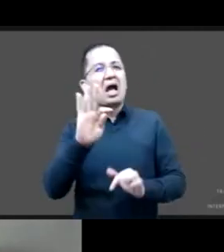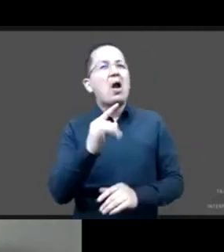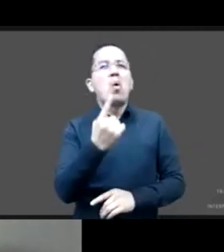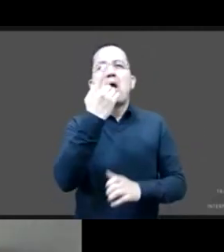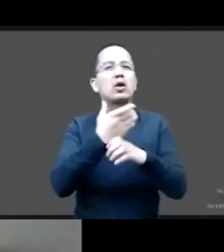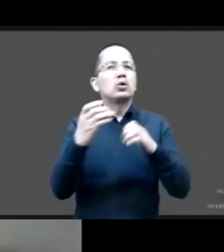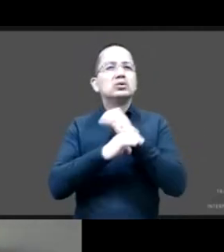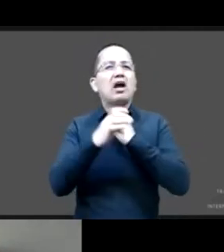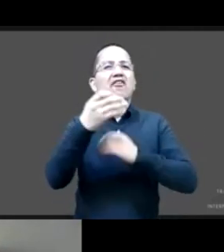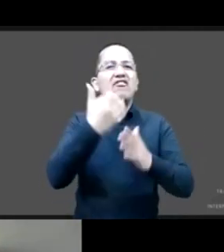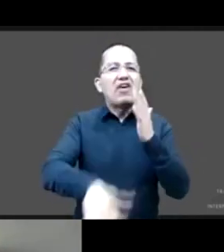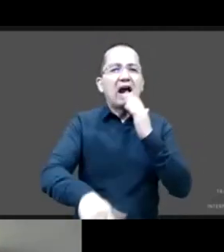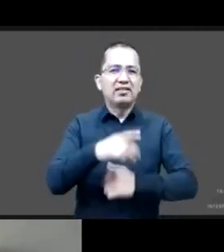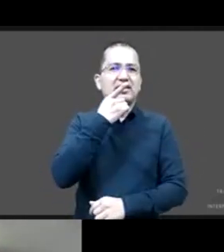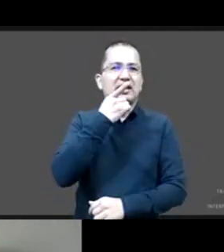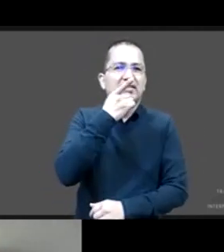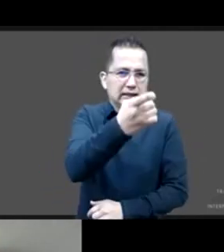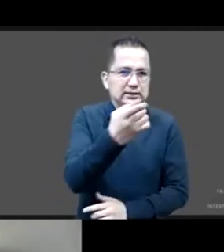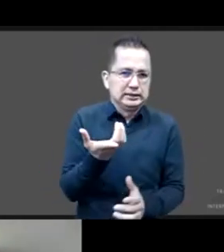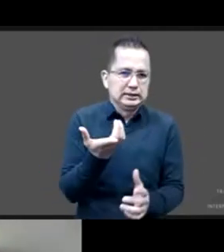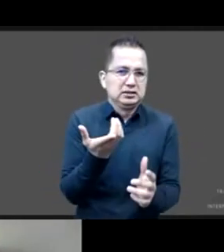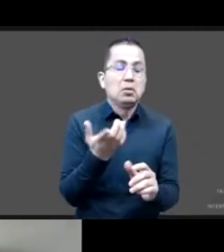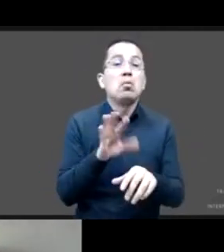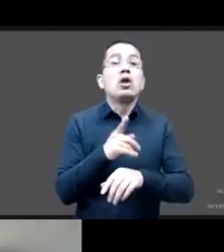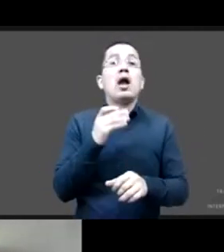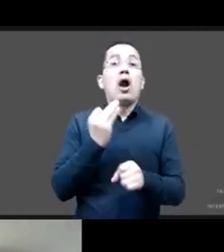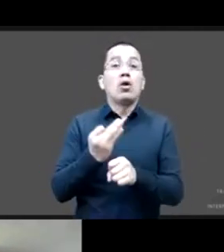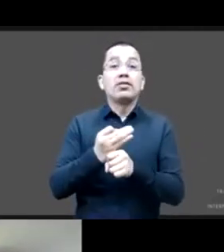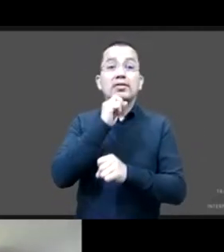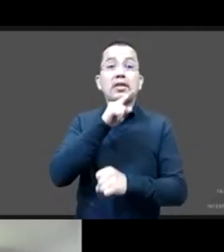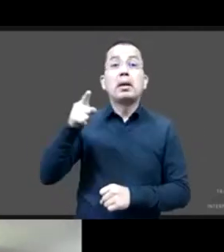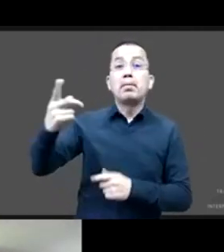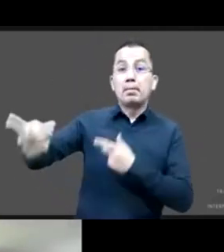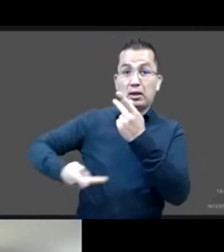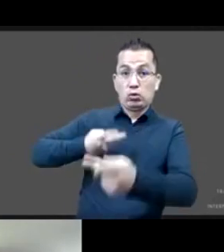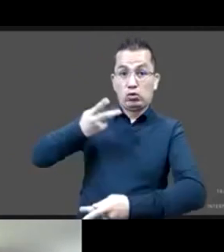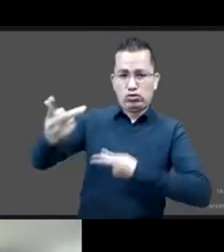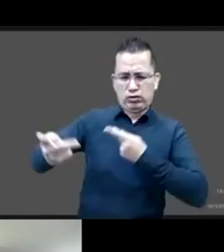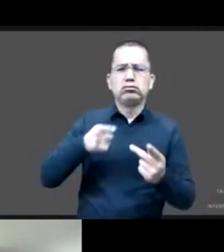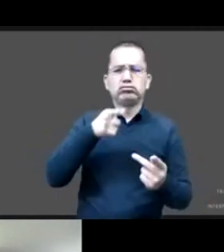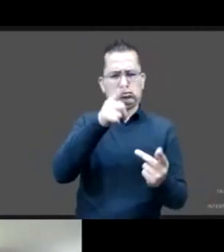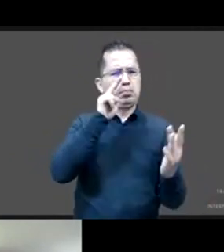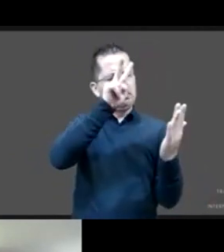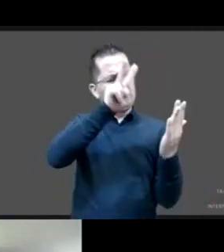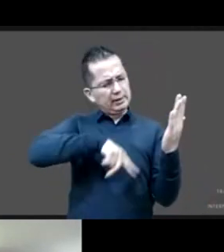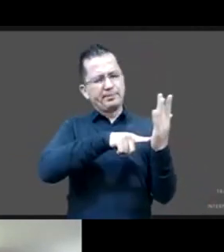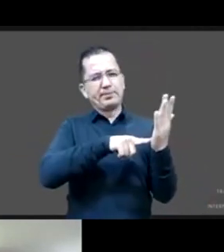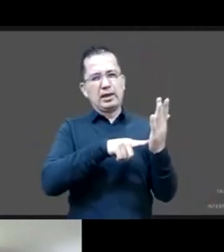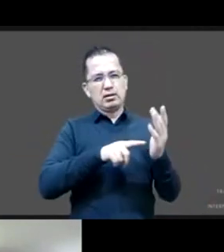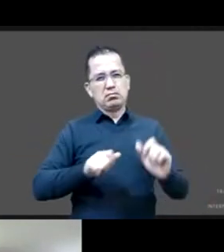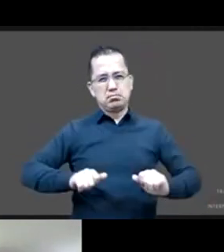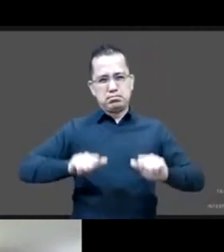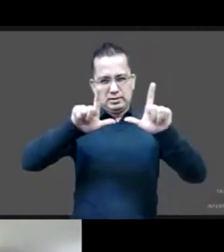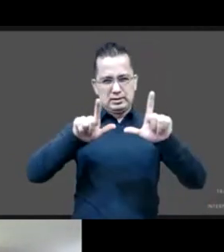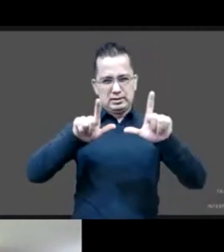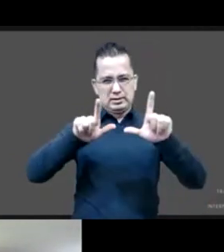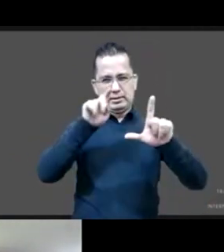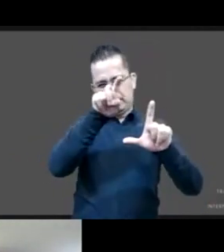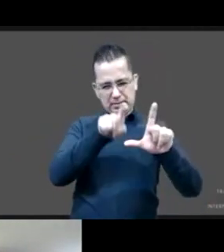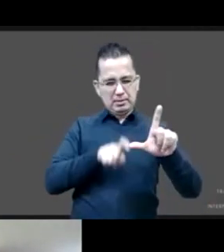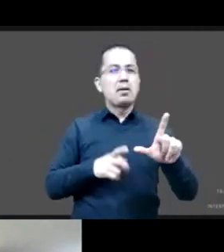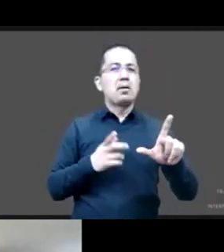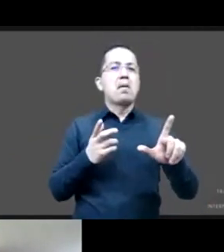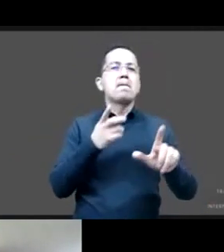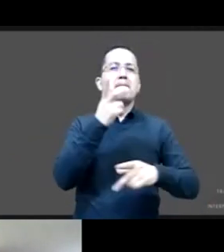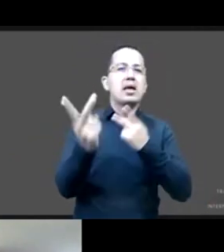preguntas que ya están surgiendo que ya están llegando y que ustedes mismos pueden ver en preguntas y respuestas en el zoom seguramente